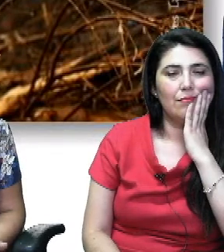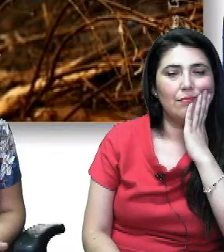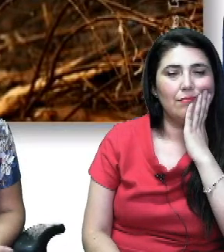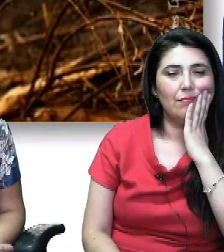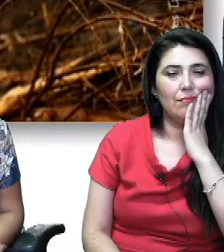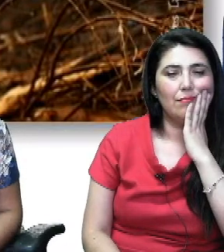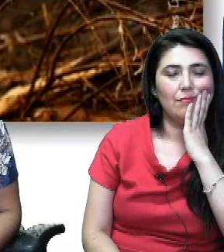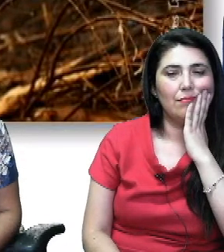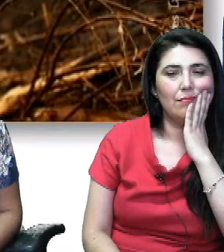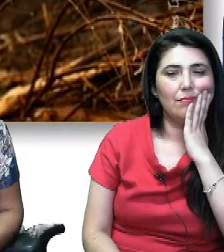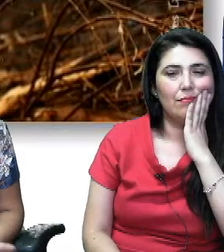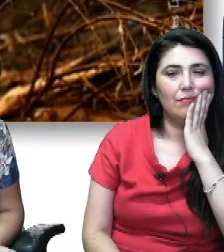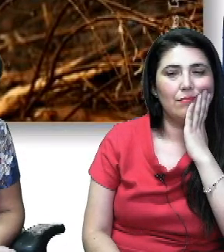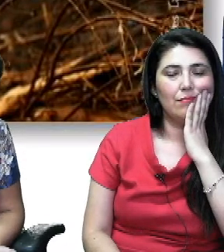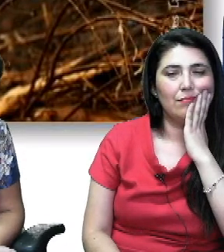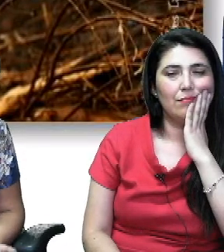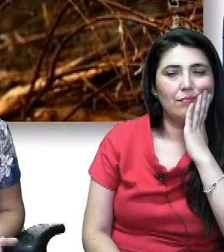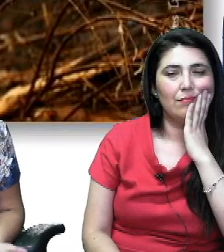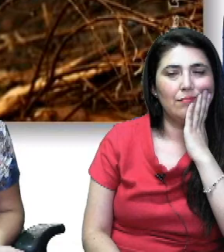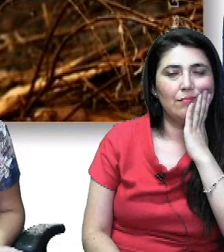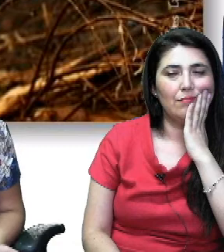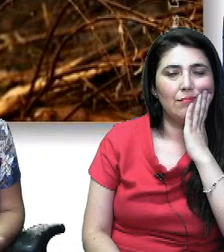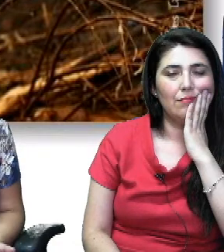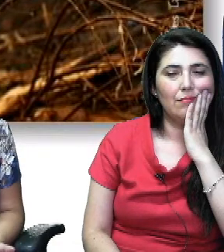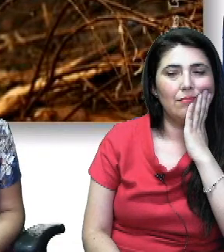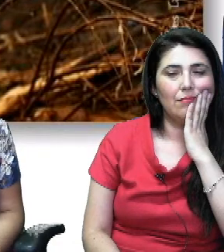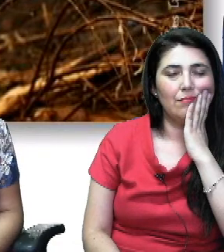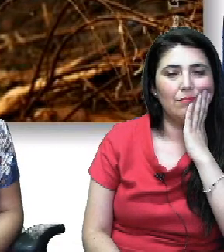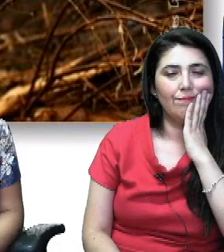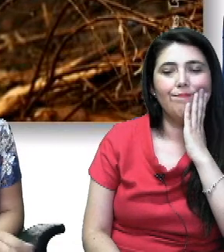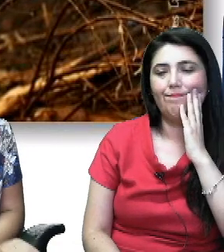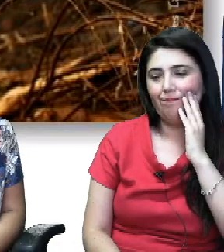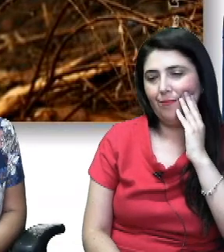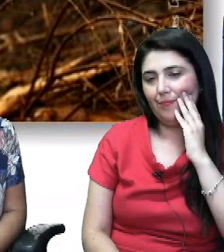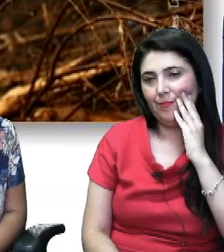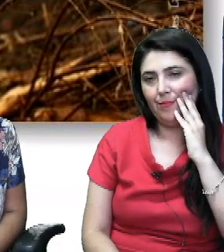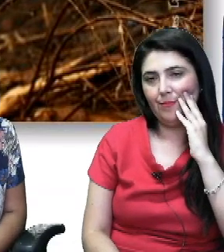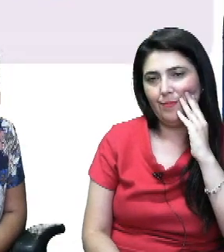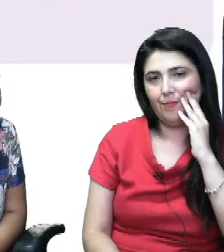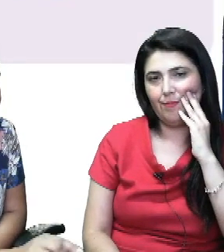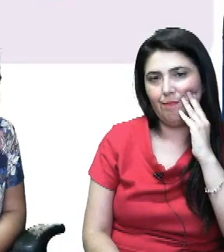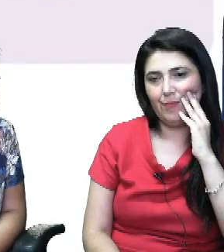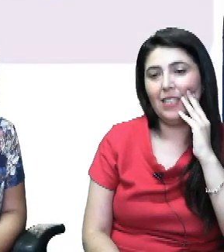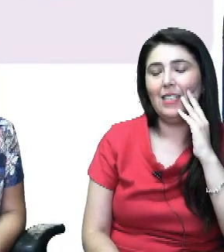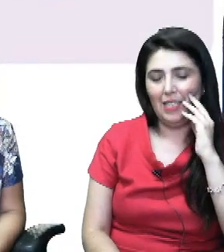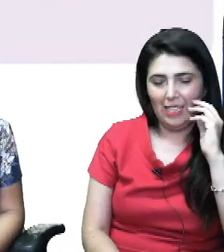brindan oportunidad a las personas y a las comunidades de crecimiento a partir de lo vivenciado.